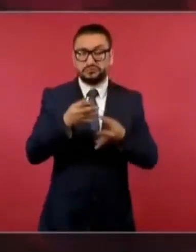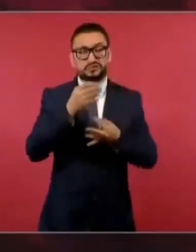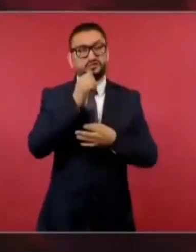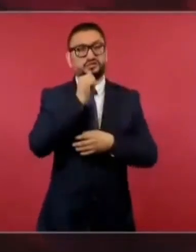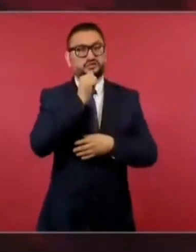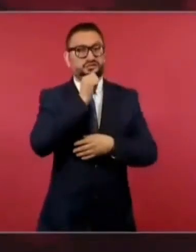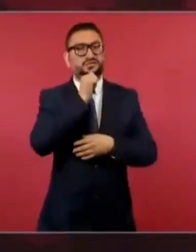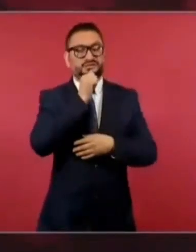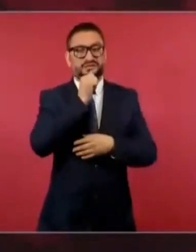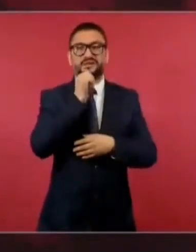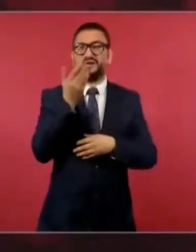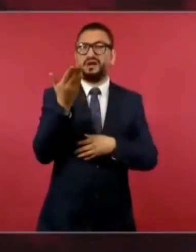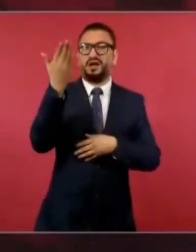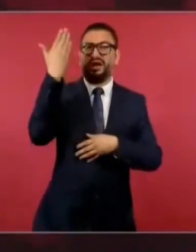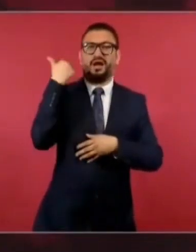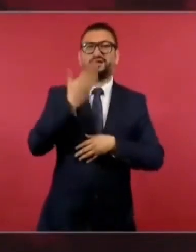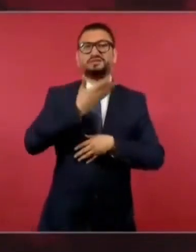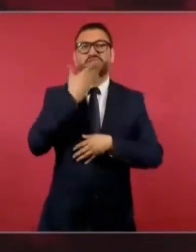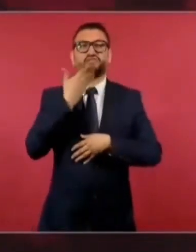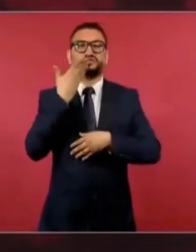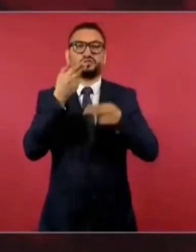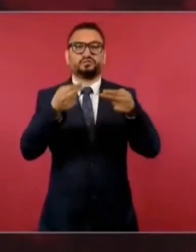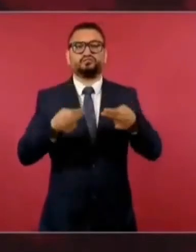y ver la salud como una mercancía,